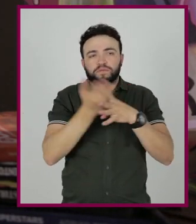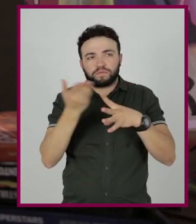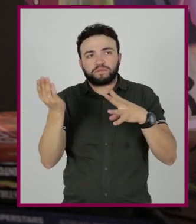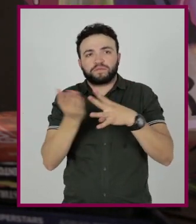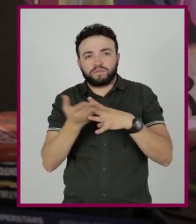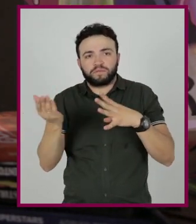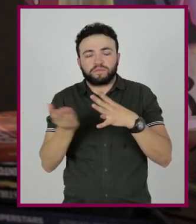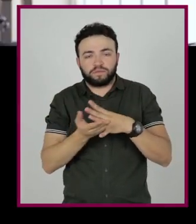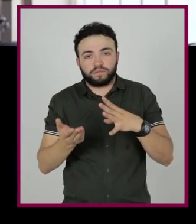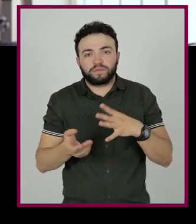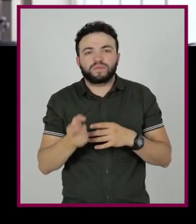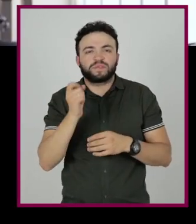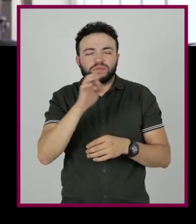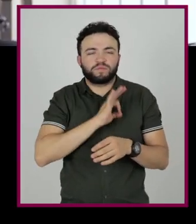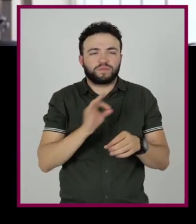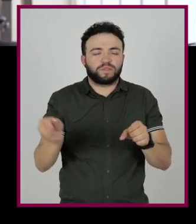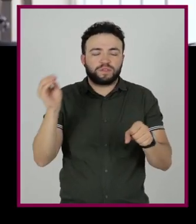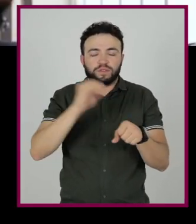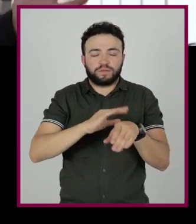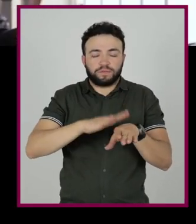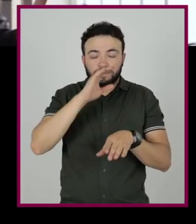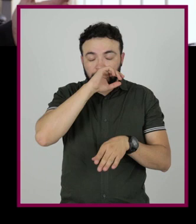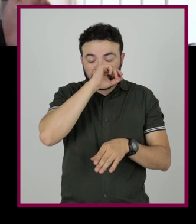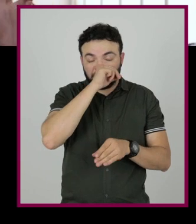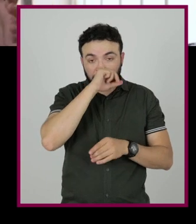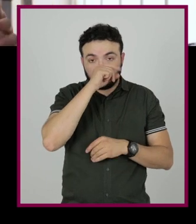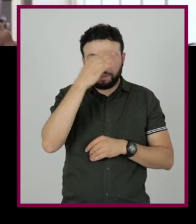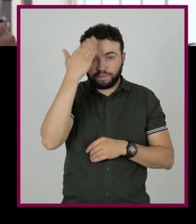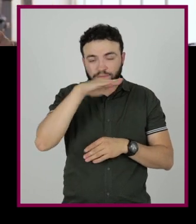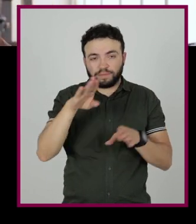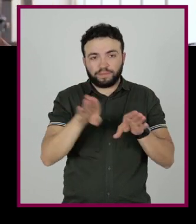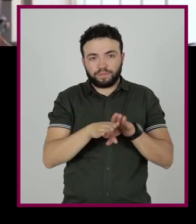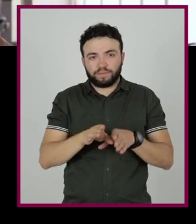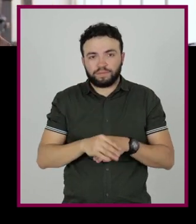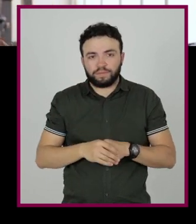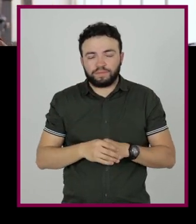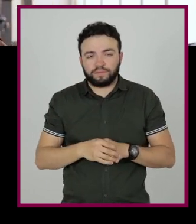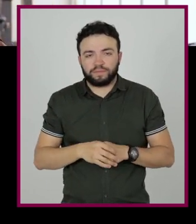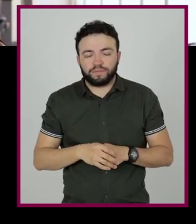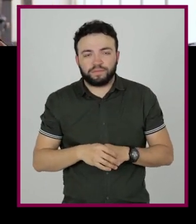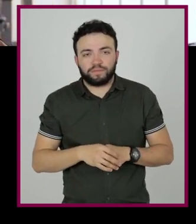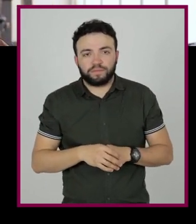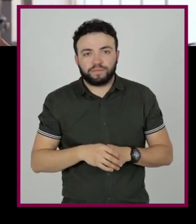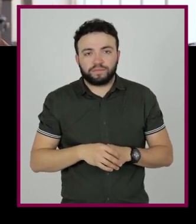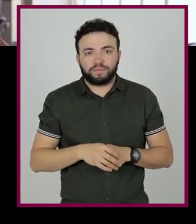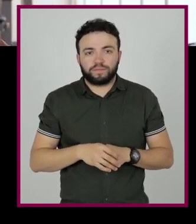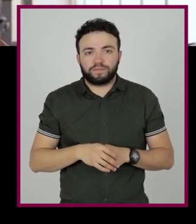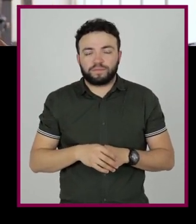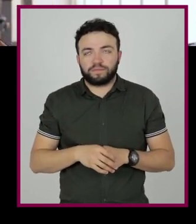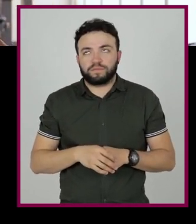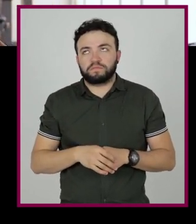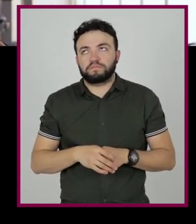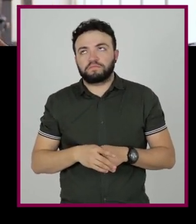o el tema te lo da. Aquí podríamos agregar más. Sí, claro, seguro sabes cómo.